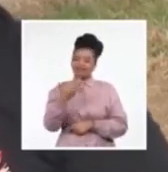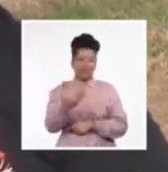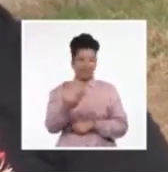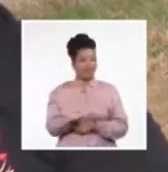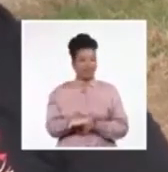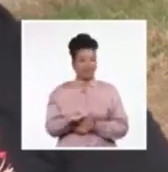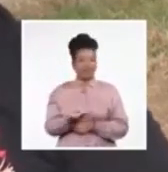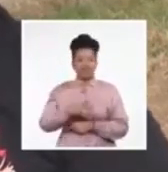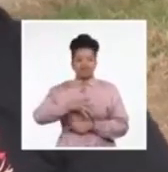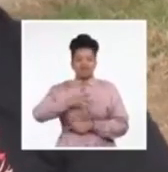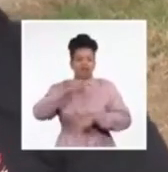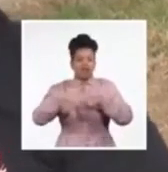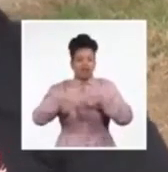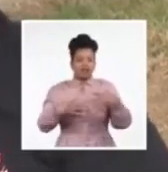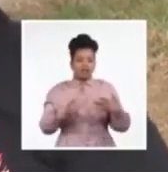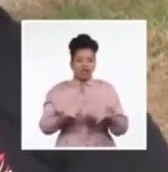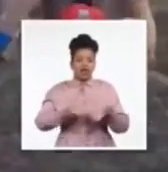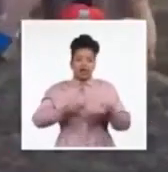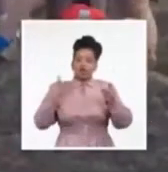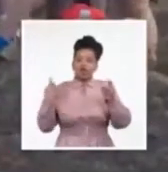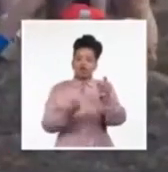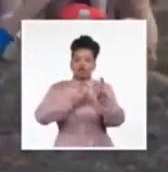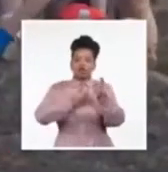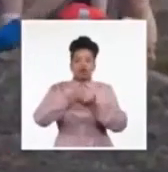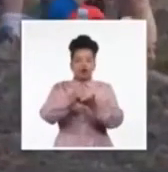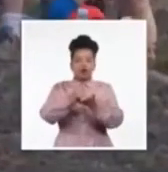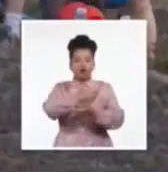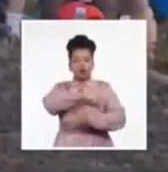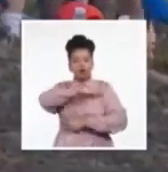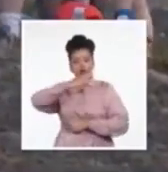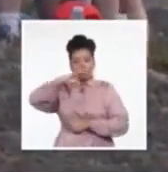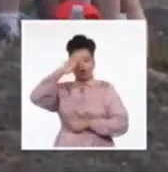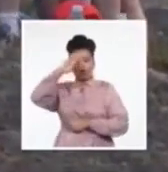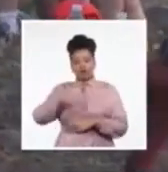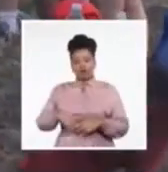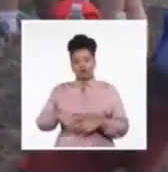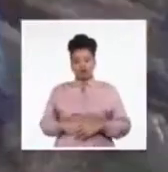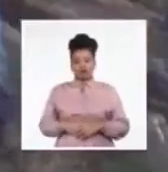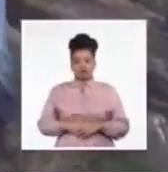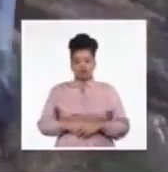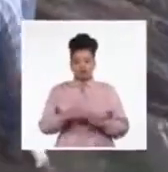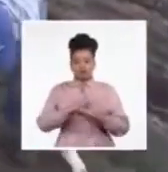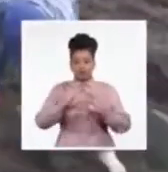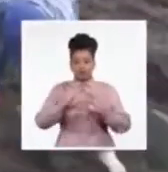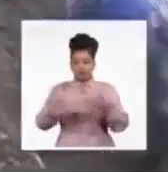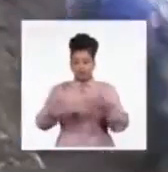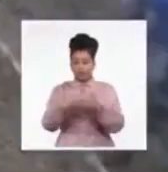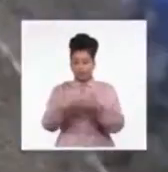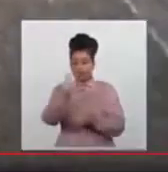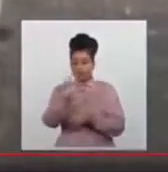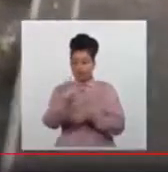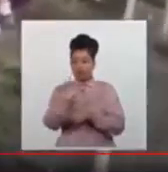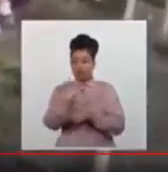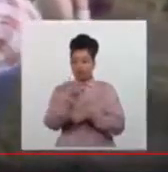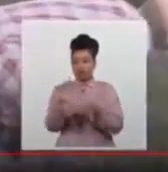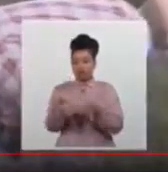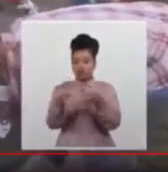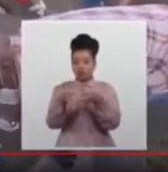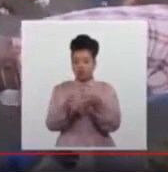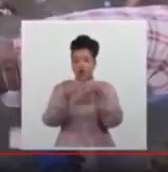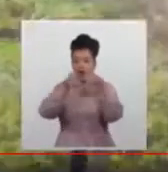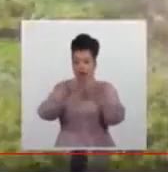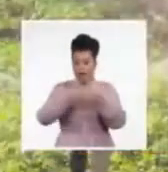luchó para su pueblo. Hasta el día 5, amigos de la brigada, permanecerán en la región de